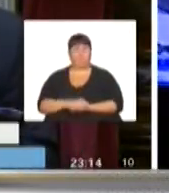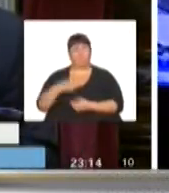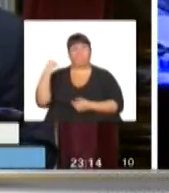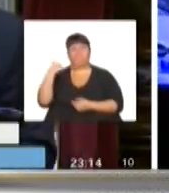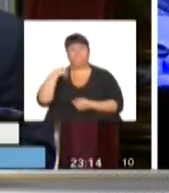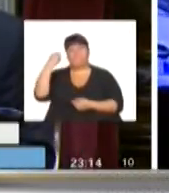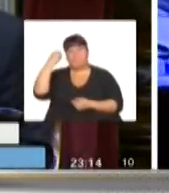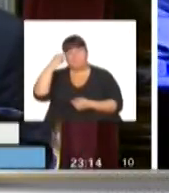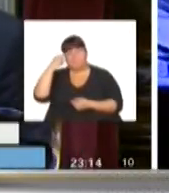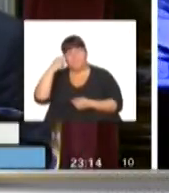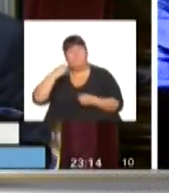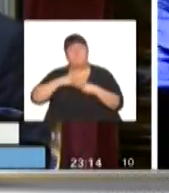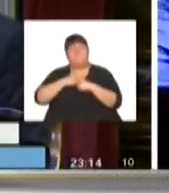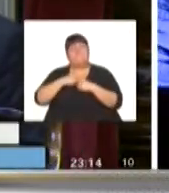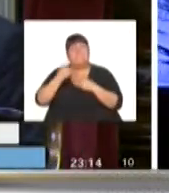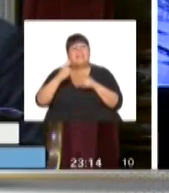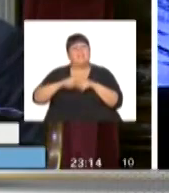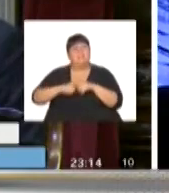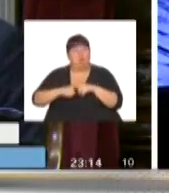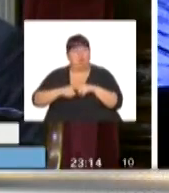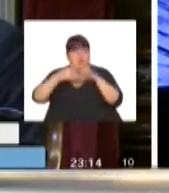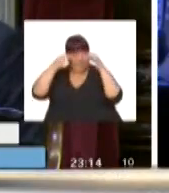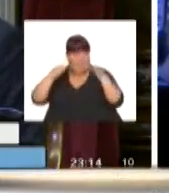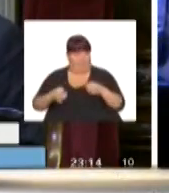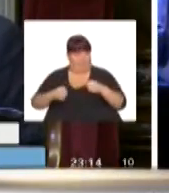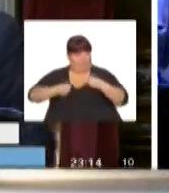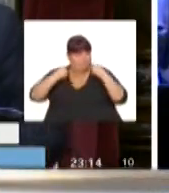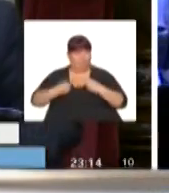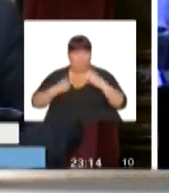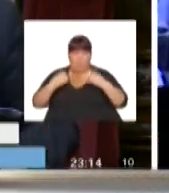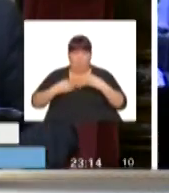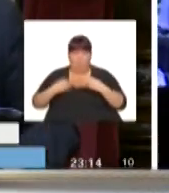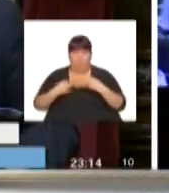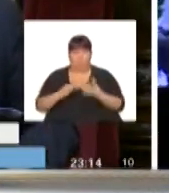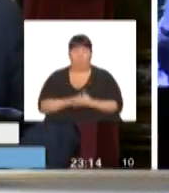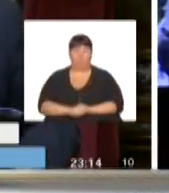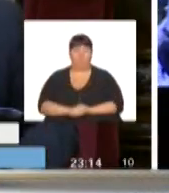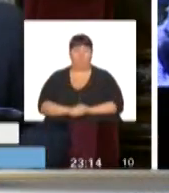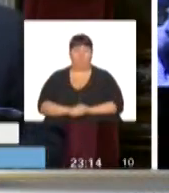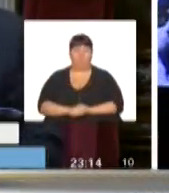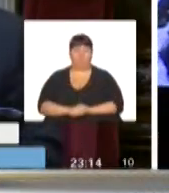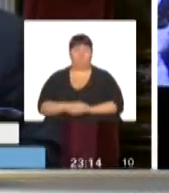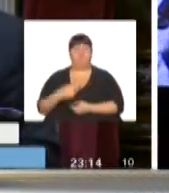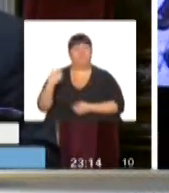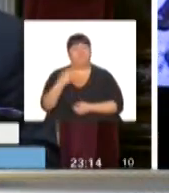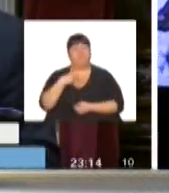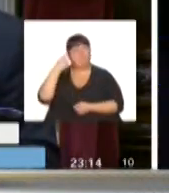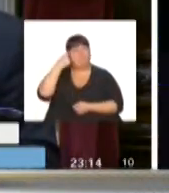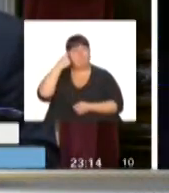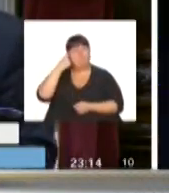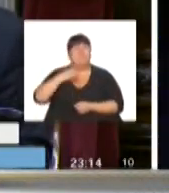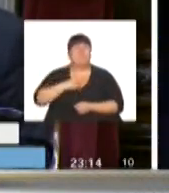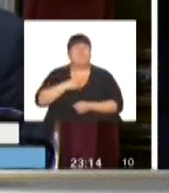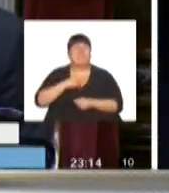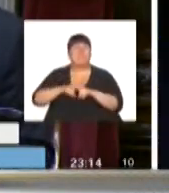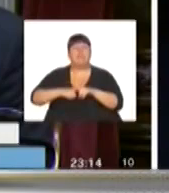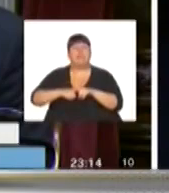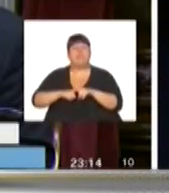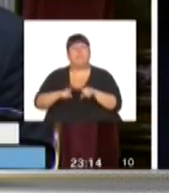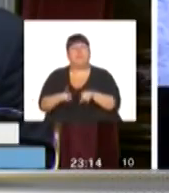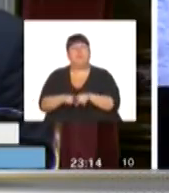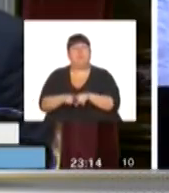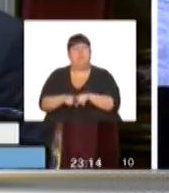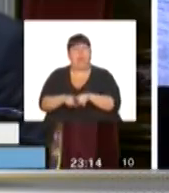desmanes, ¿entendés? Que muchas veces los desmanes desacreditaban los discursos de los opositores,